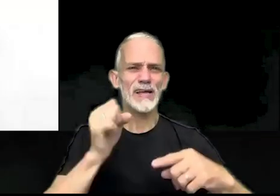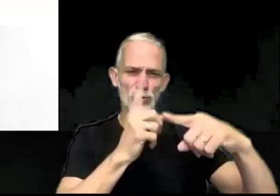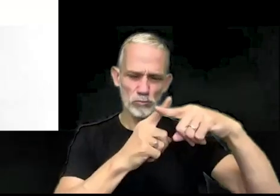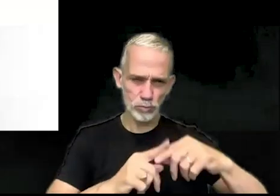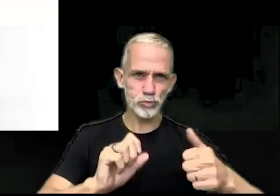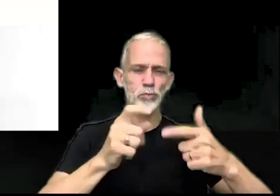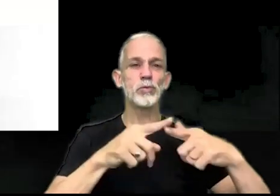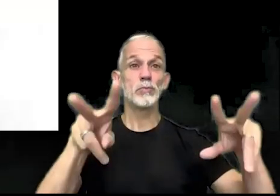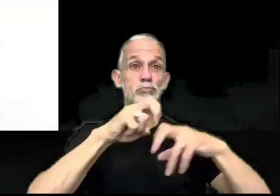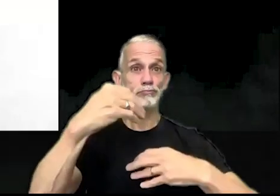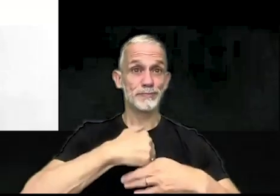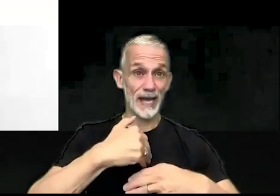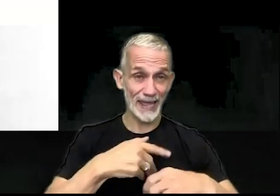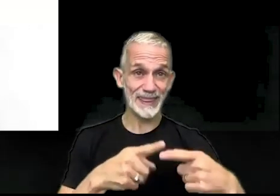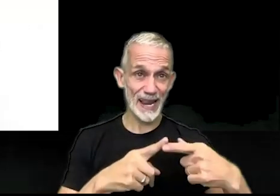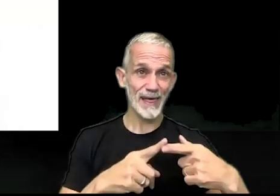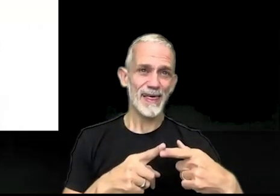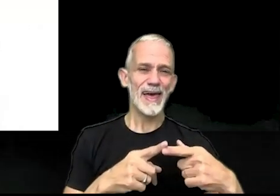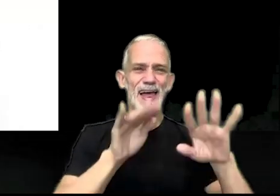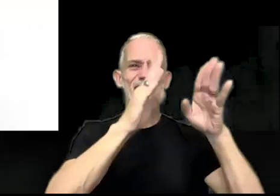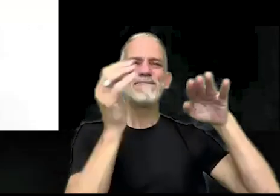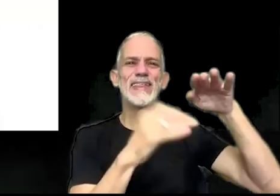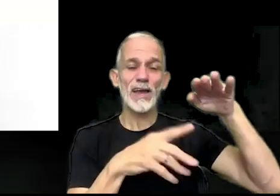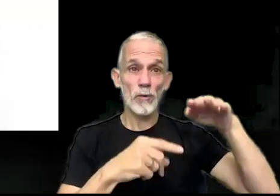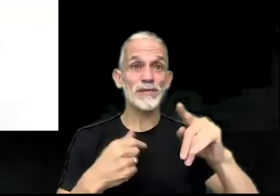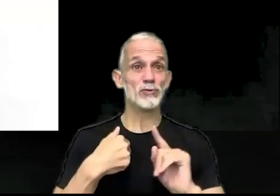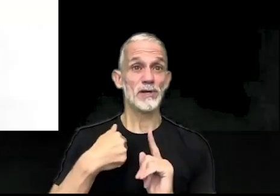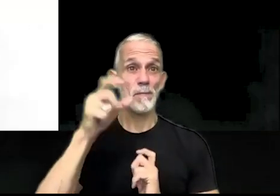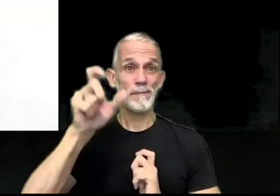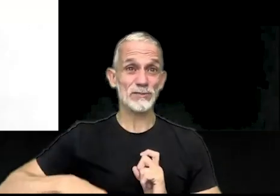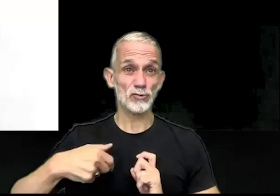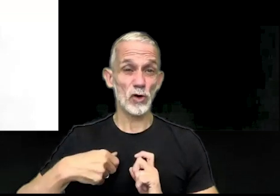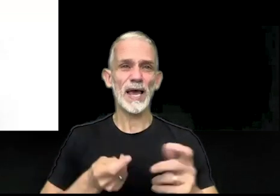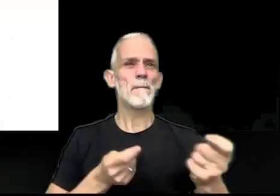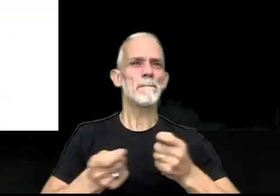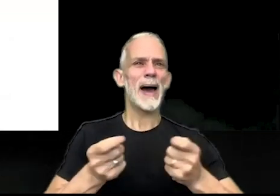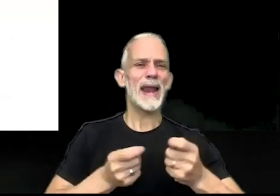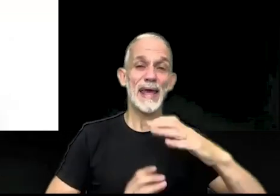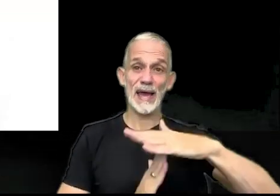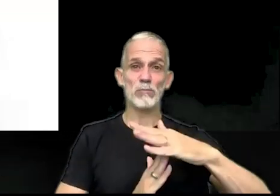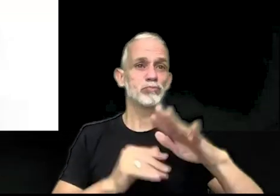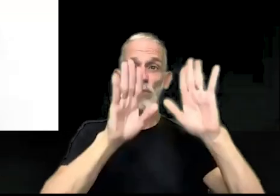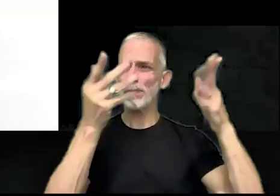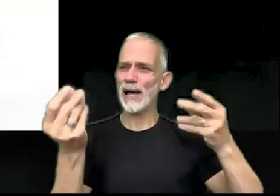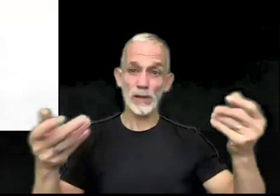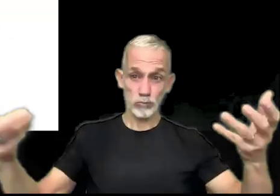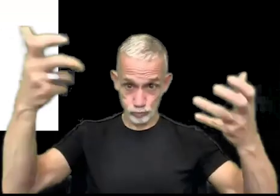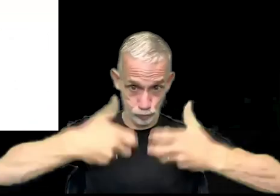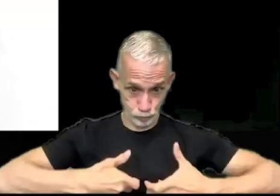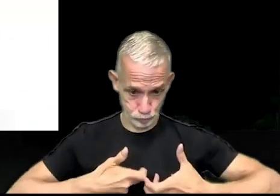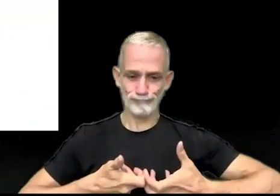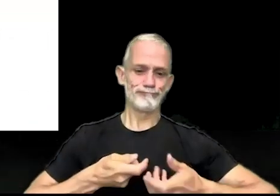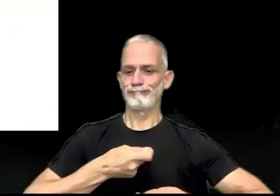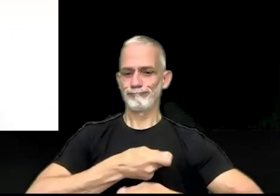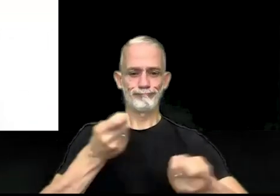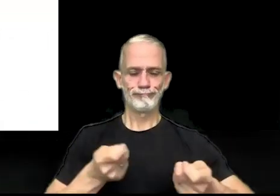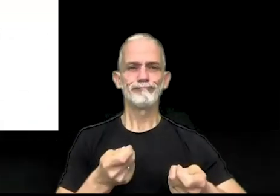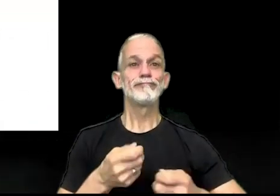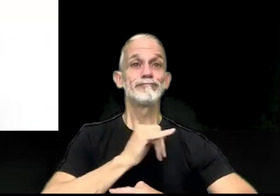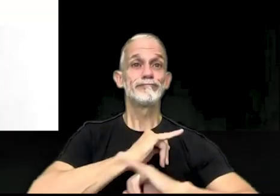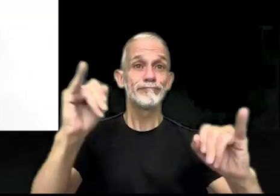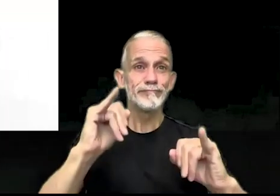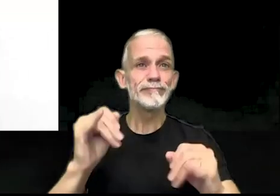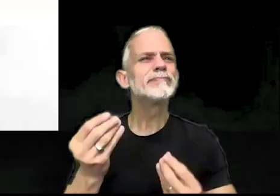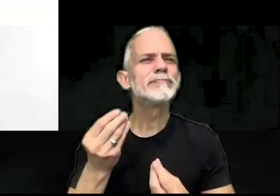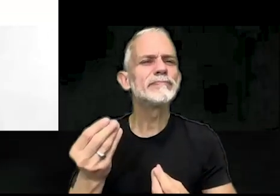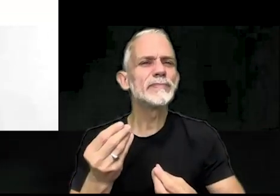calcular la renta del fideicomiso y el fiduciario que administra ese fideicomiso lo va a